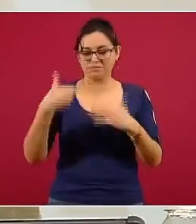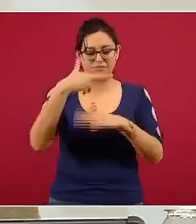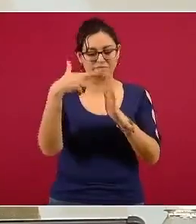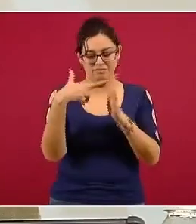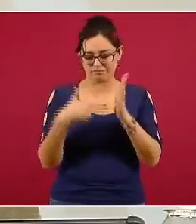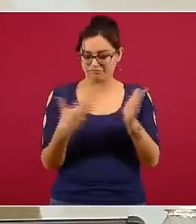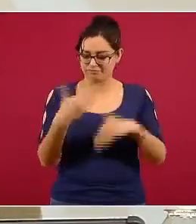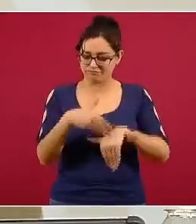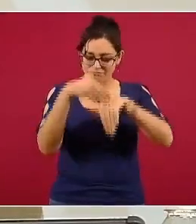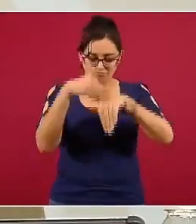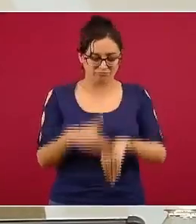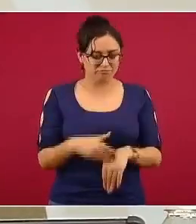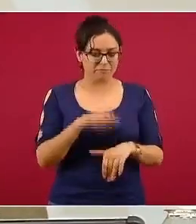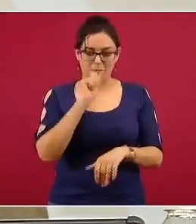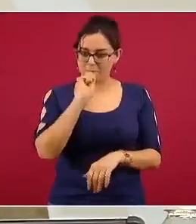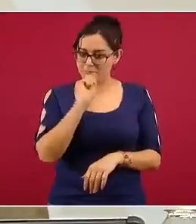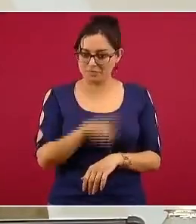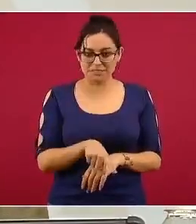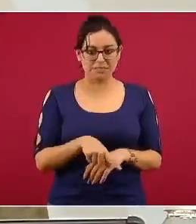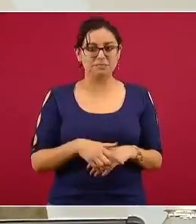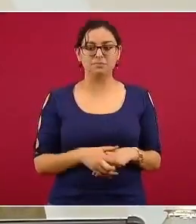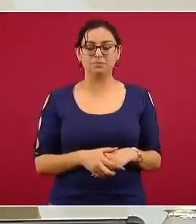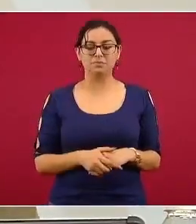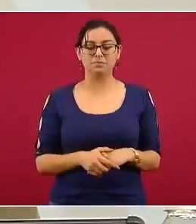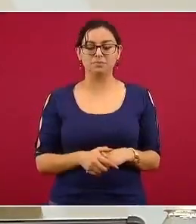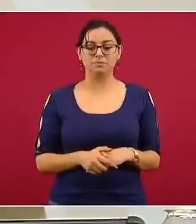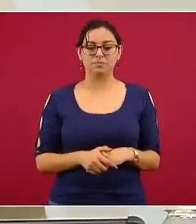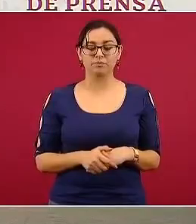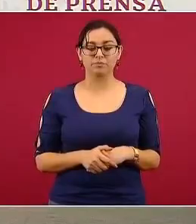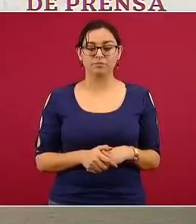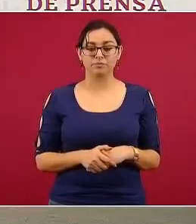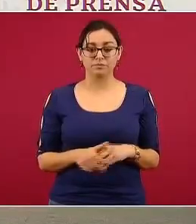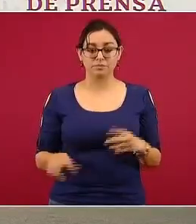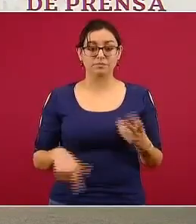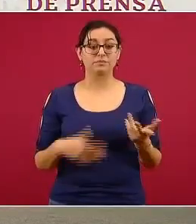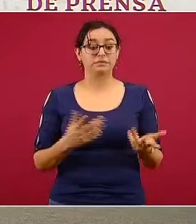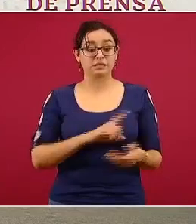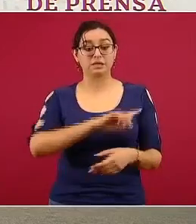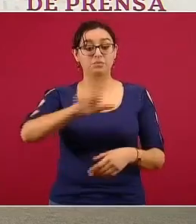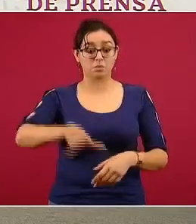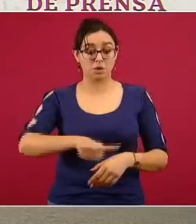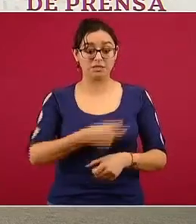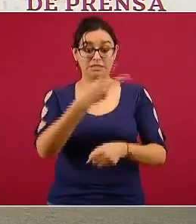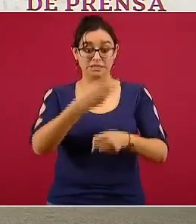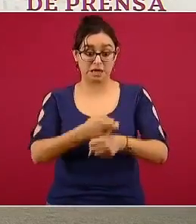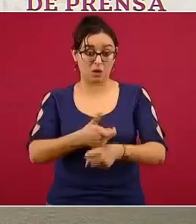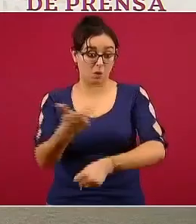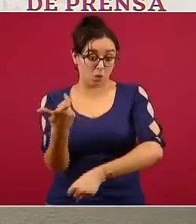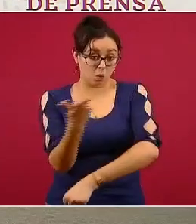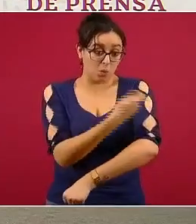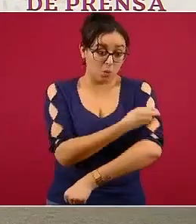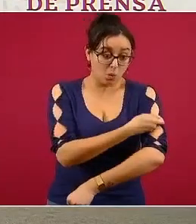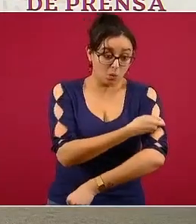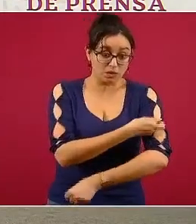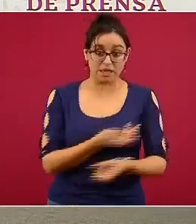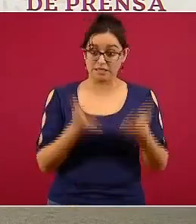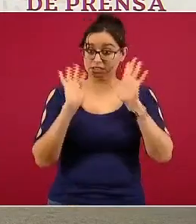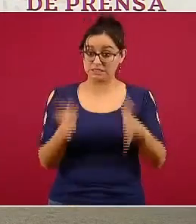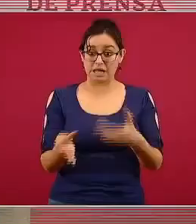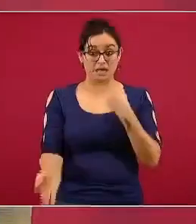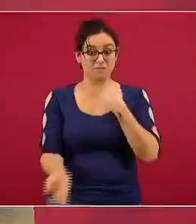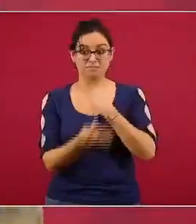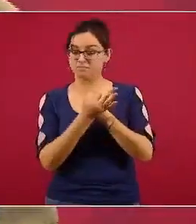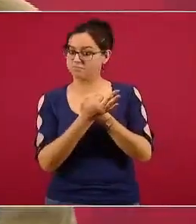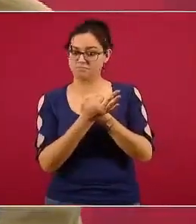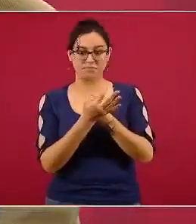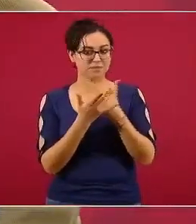habías estado haciendo desde antes. A la segunda dosis tampoco se logra la inmunidad de manera inmediata, ¿no? Y